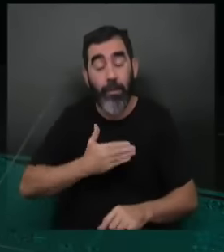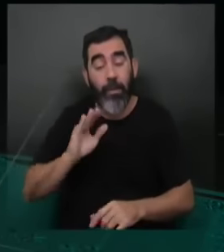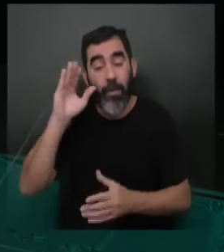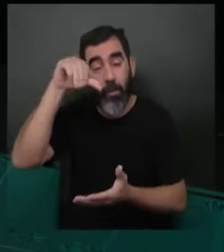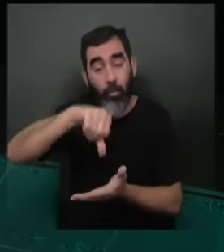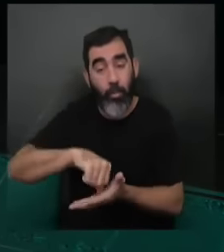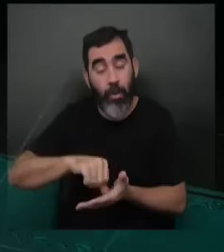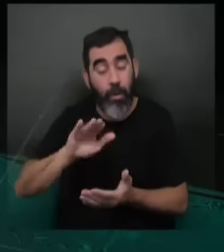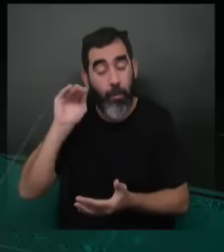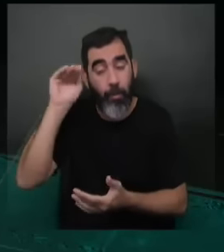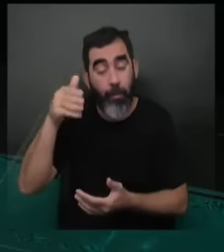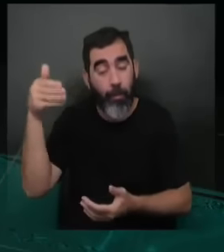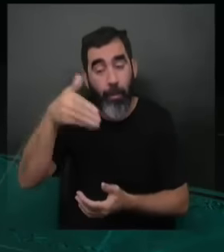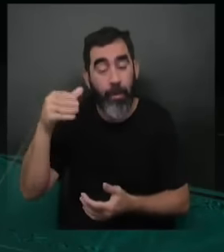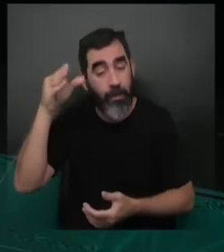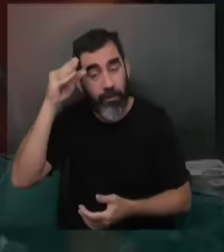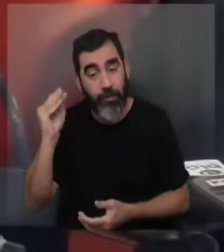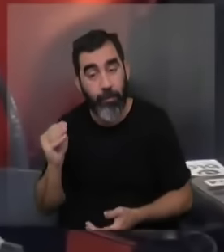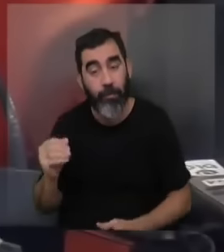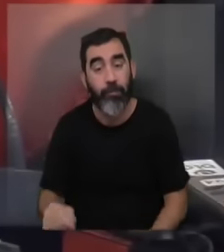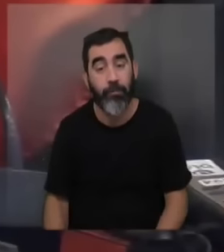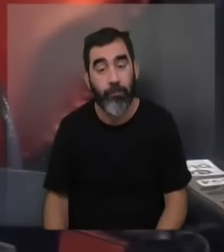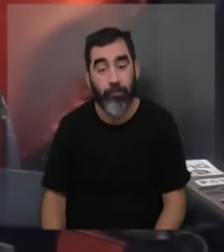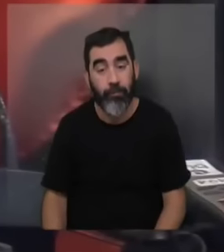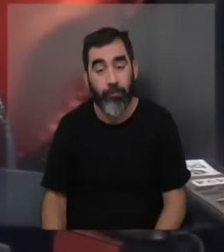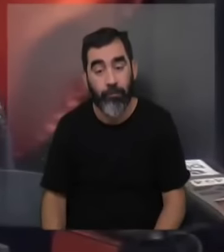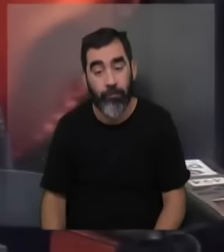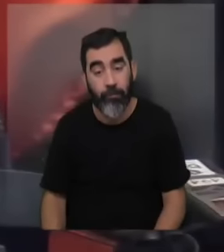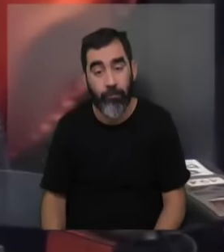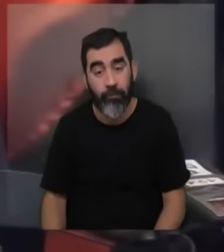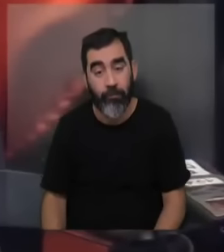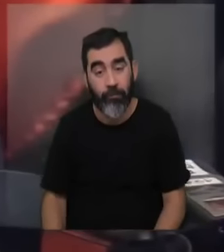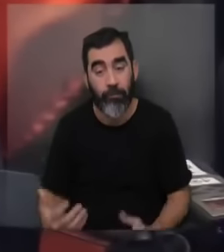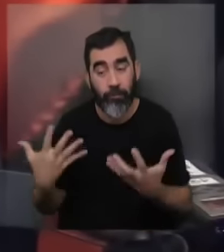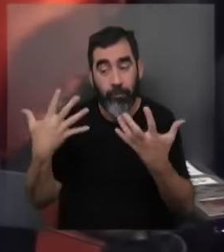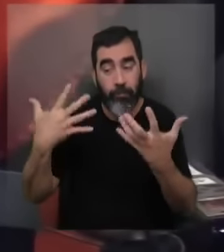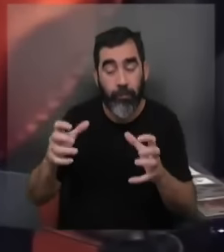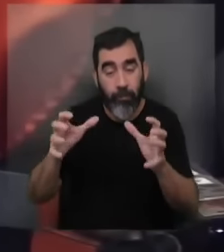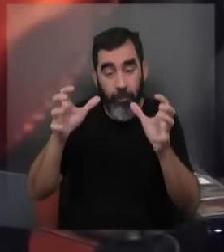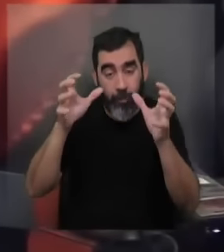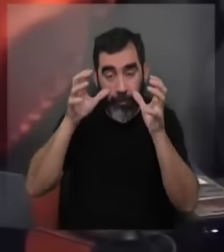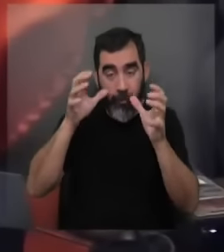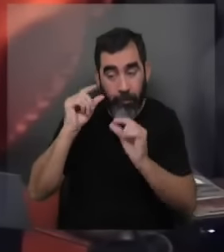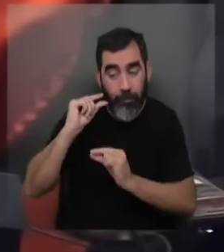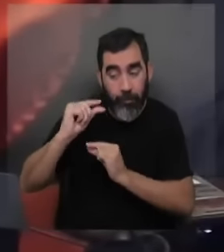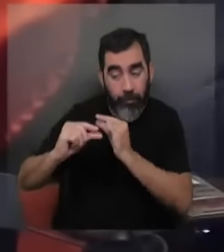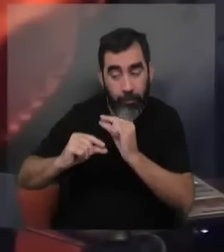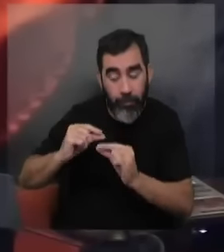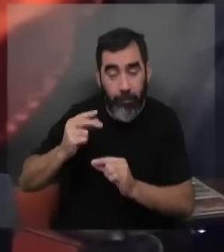República Beatriz argimón No queríamos correr el riesgo que una llamita que se había